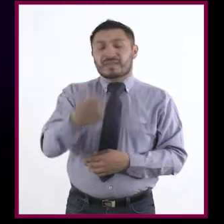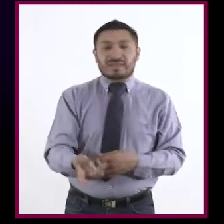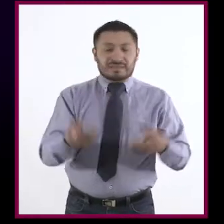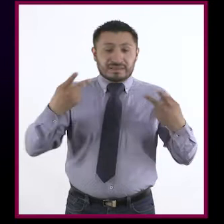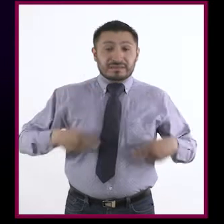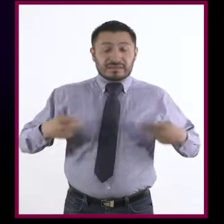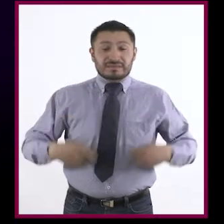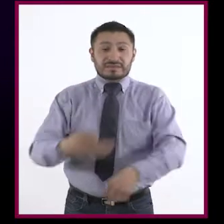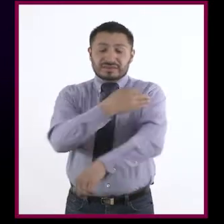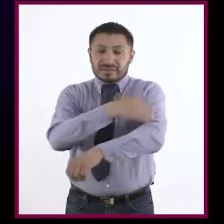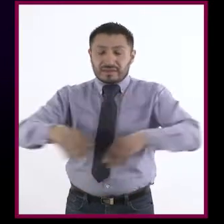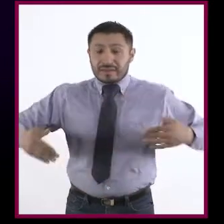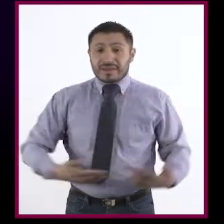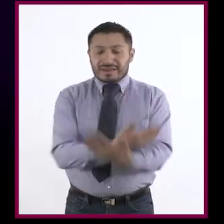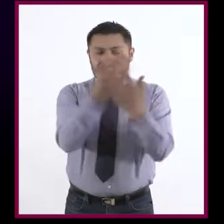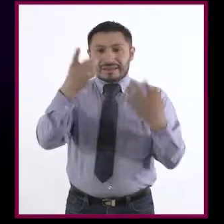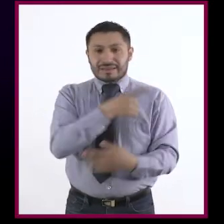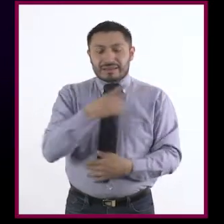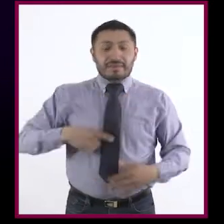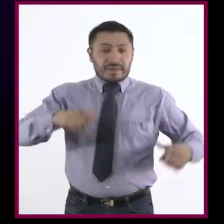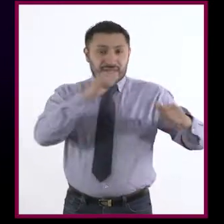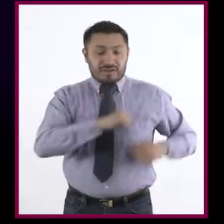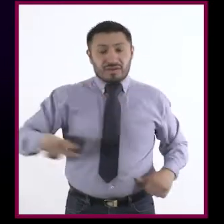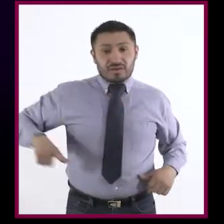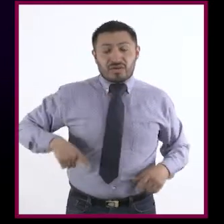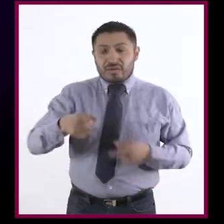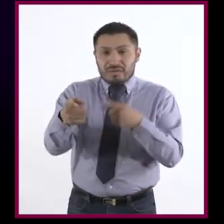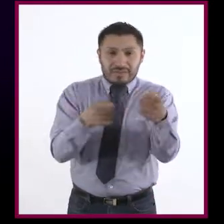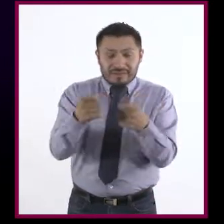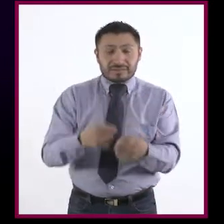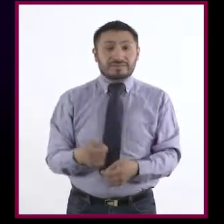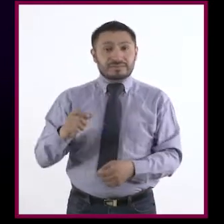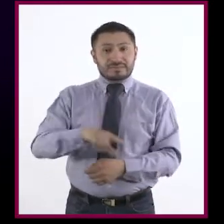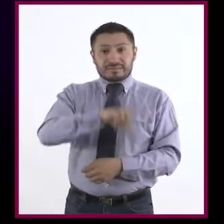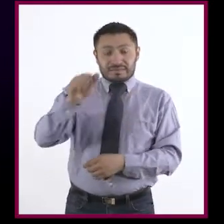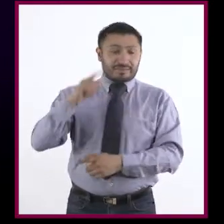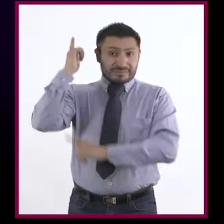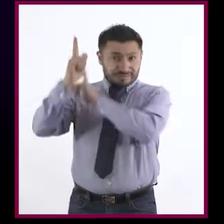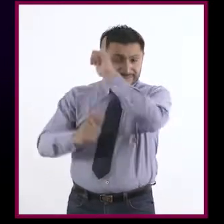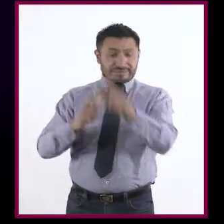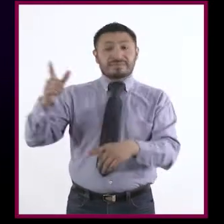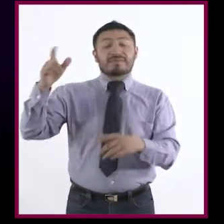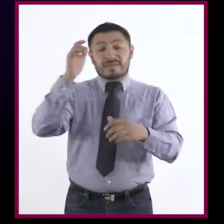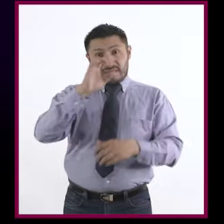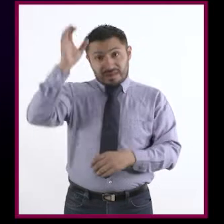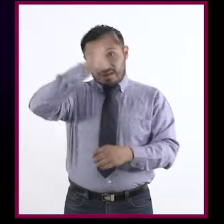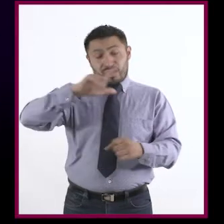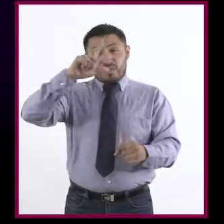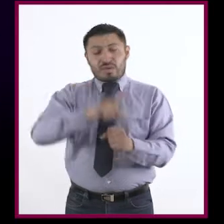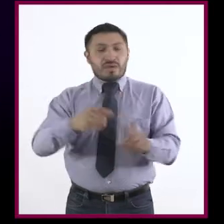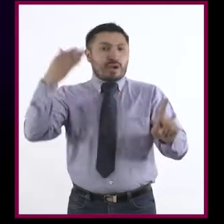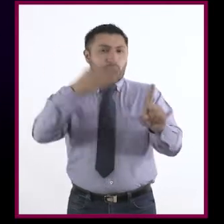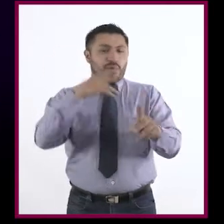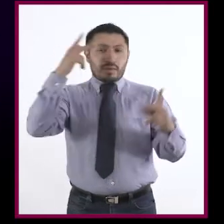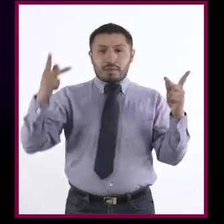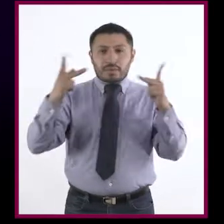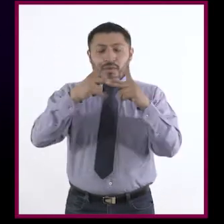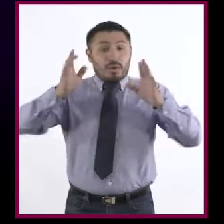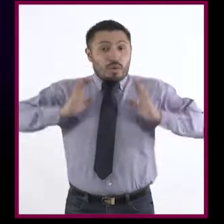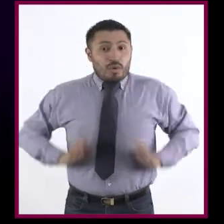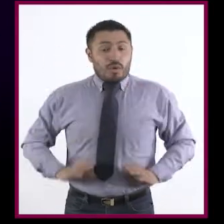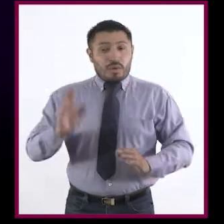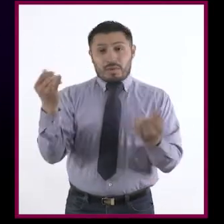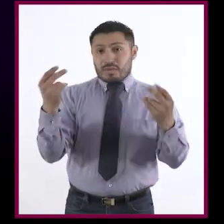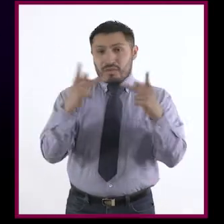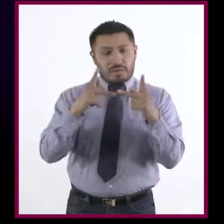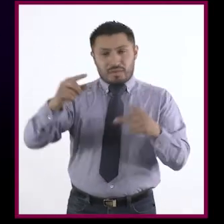estar controlada por las autoridades. La griega, después de todo, fue una civilización que buscaba la perfección física e